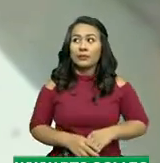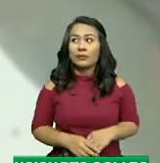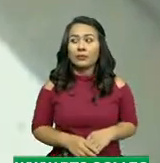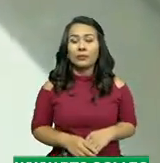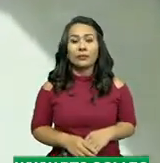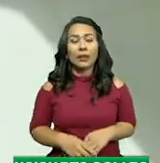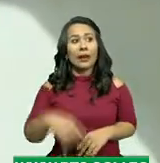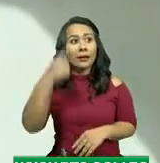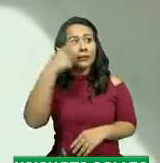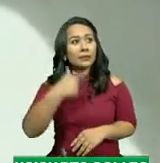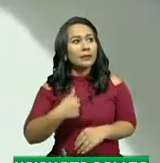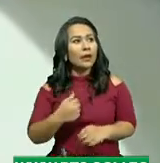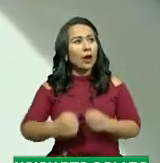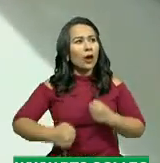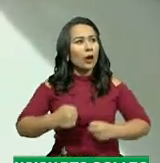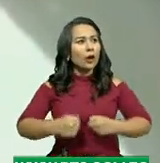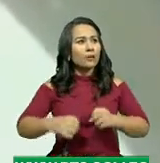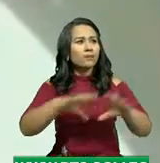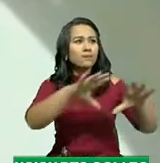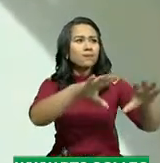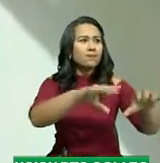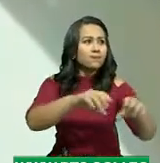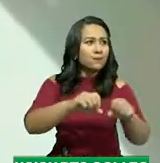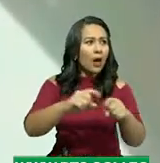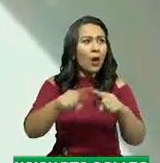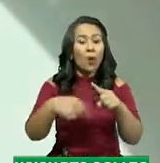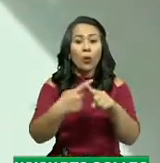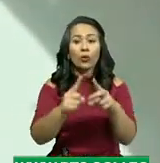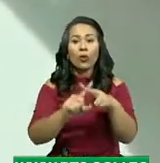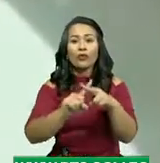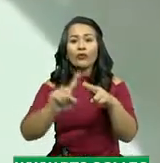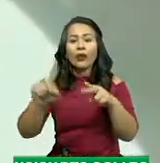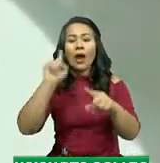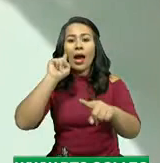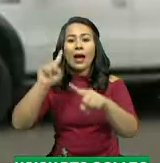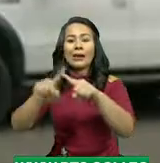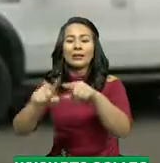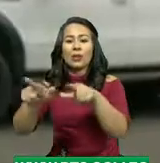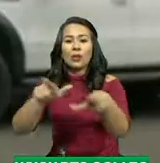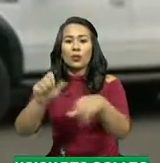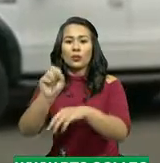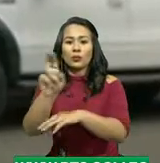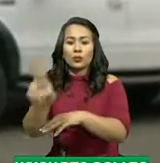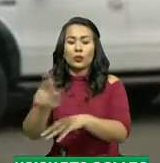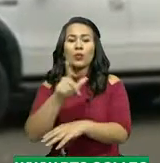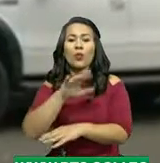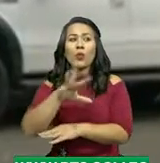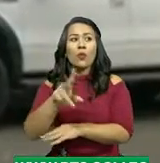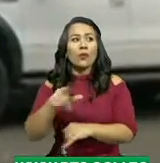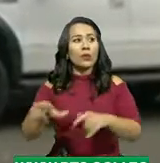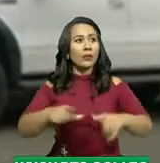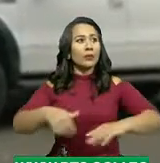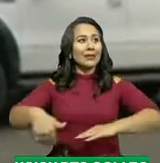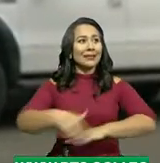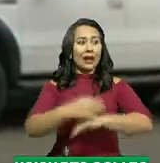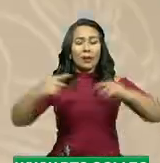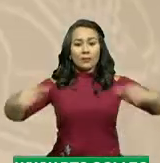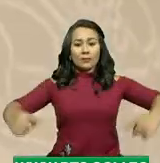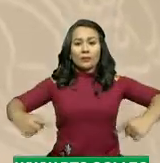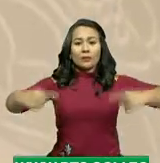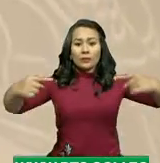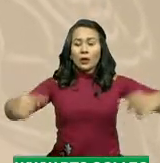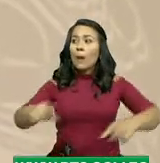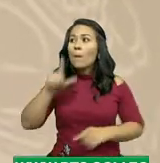Él corre y lo alcanza casi a una cuadra y luego huyen con dirección al Cristo del Consuelo. El robo ocurrió en ese asadero ubicado en la esquina de la